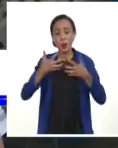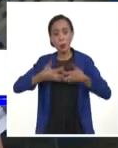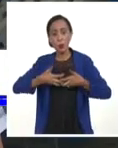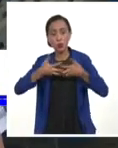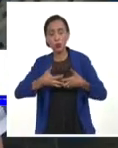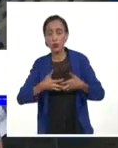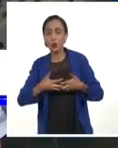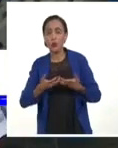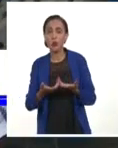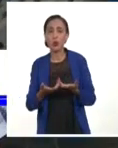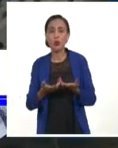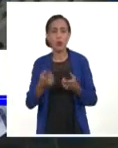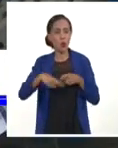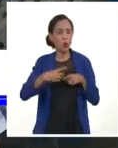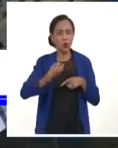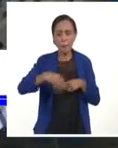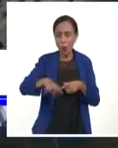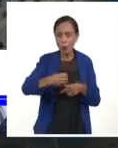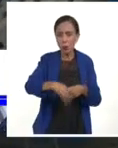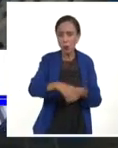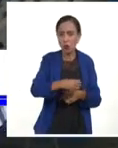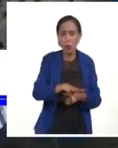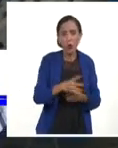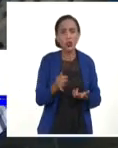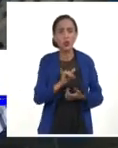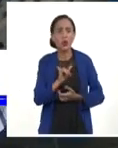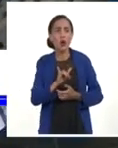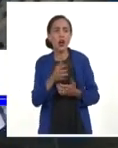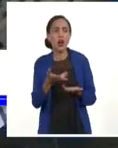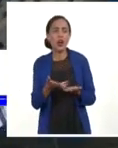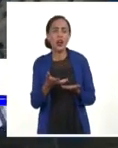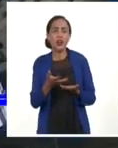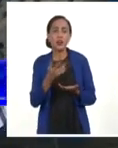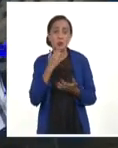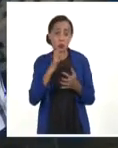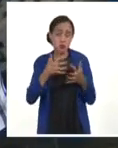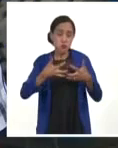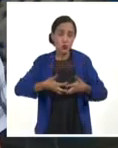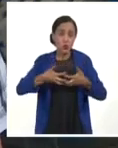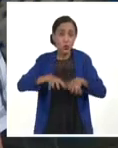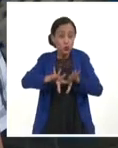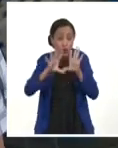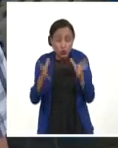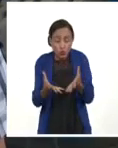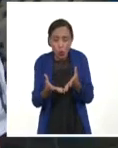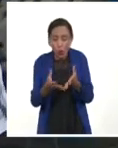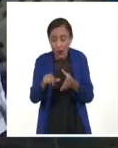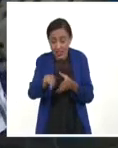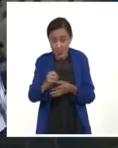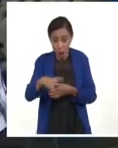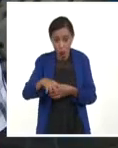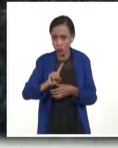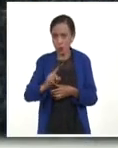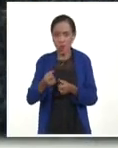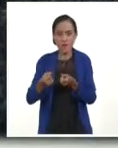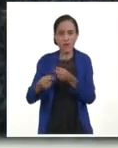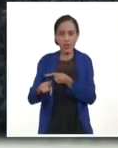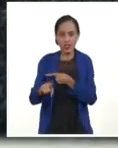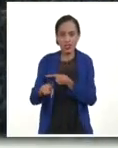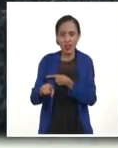aquí en la planta esta de conexiones, en la línea de producción e inyección, todo eso se vendía como